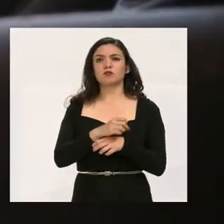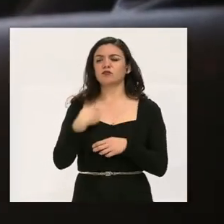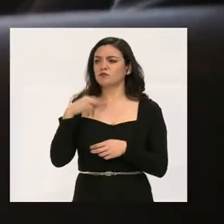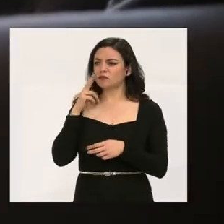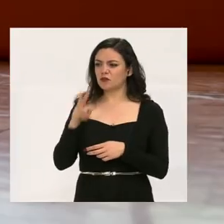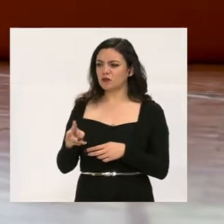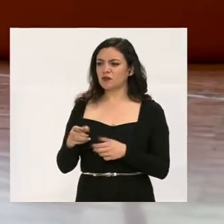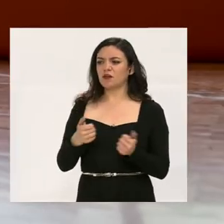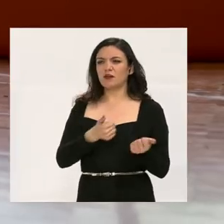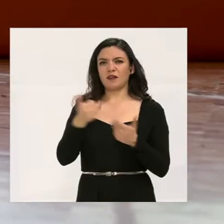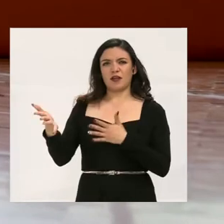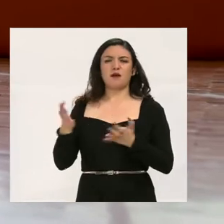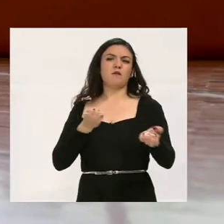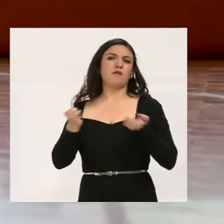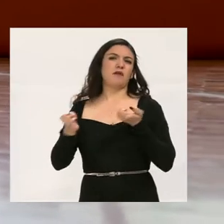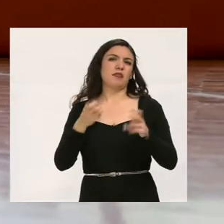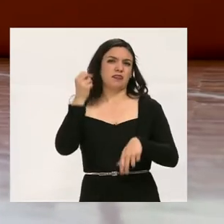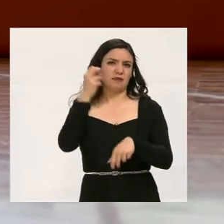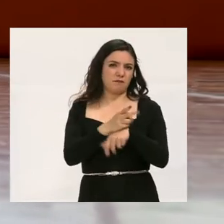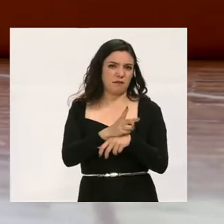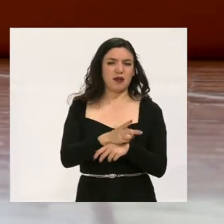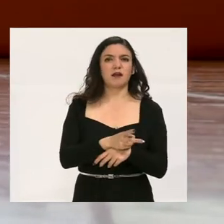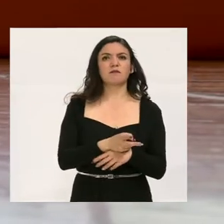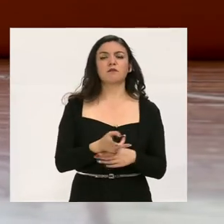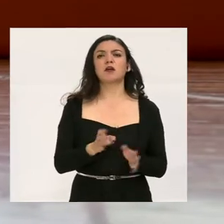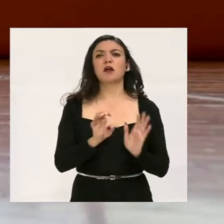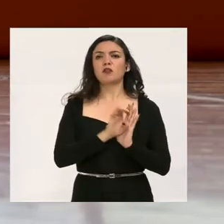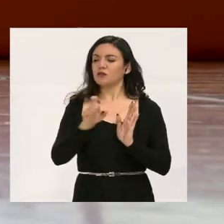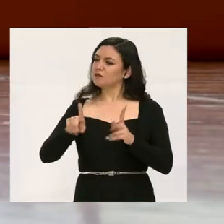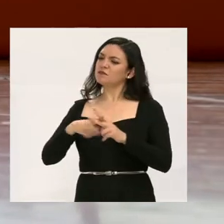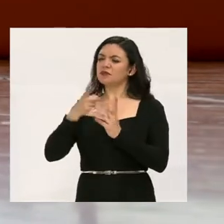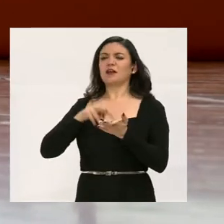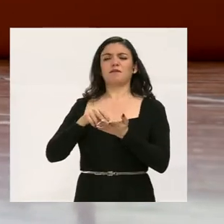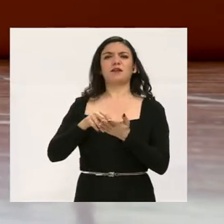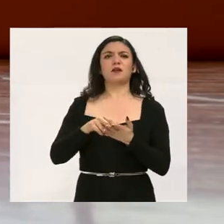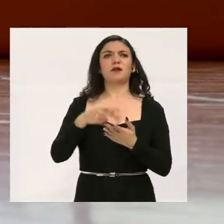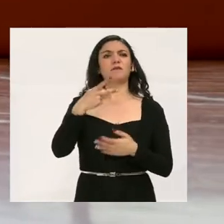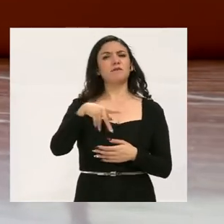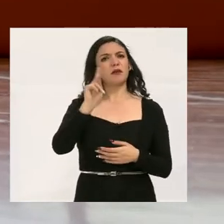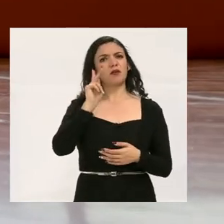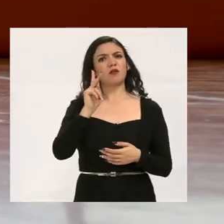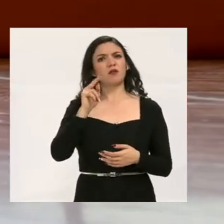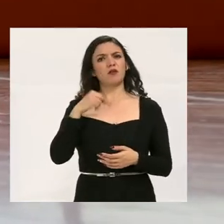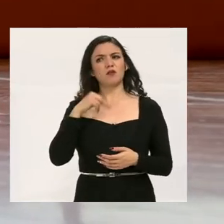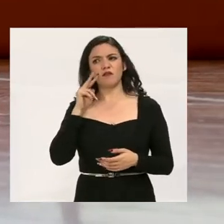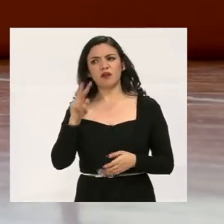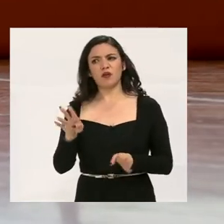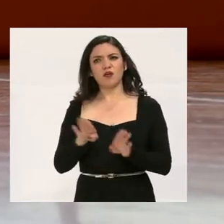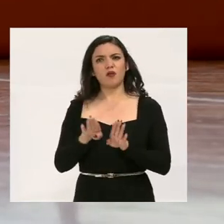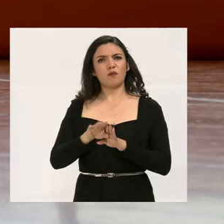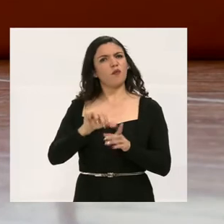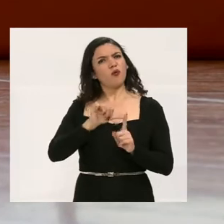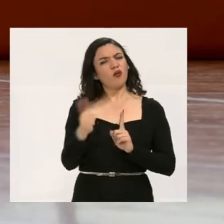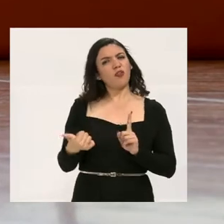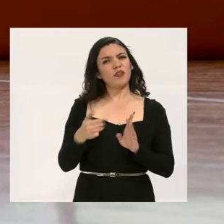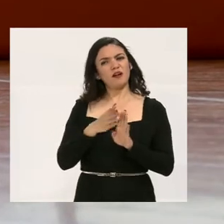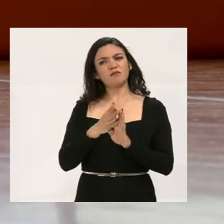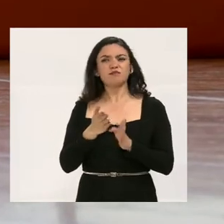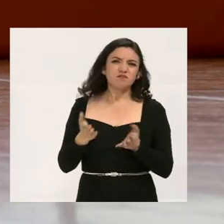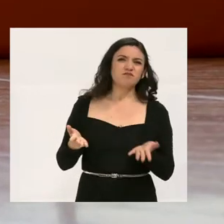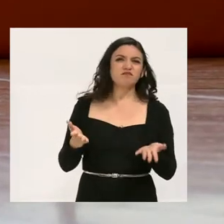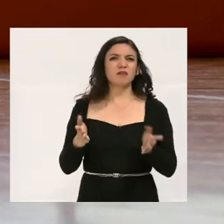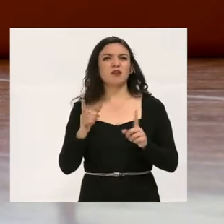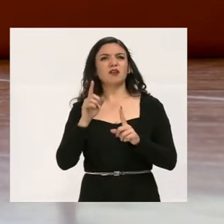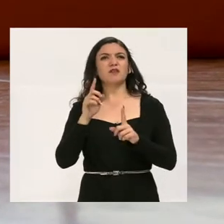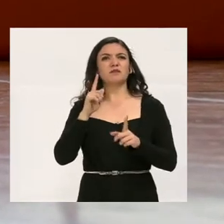entonces empecé a llevar estimulación temprana y ya camino y todo pero pues de ahí ya vinieron como que otras